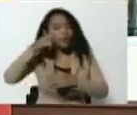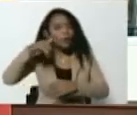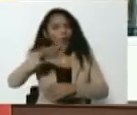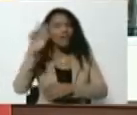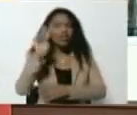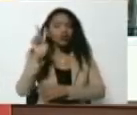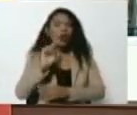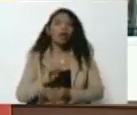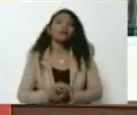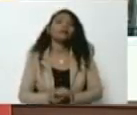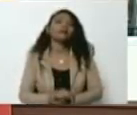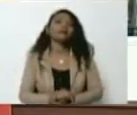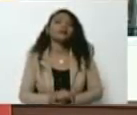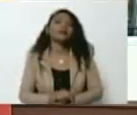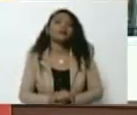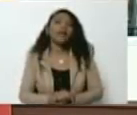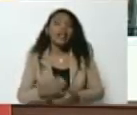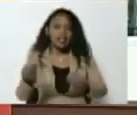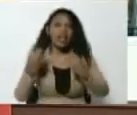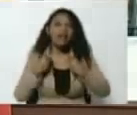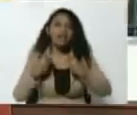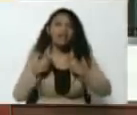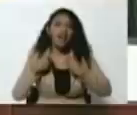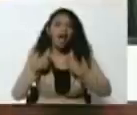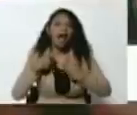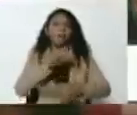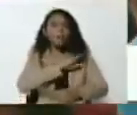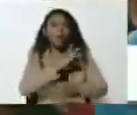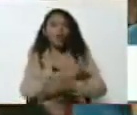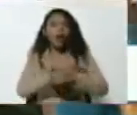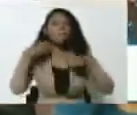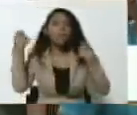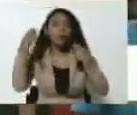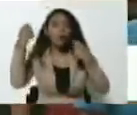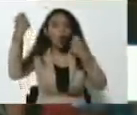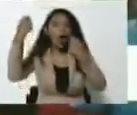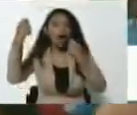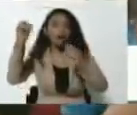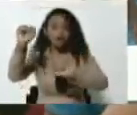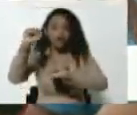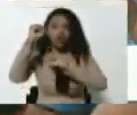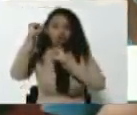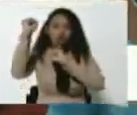Venezuela! ¡Que viva el poder popular victorioso!